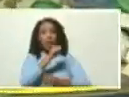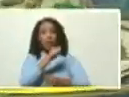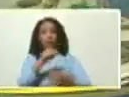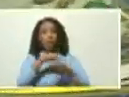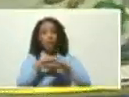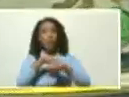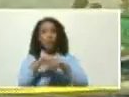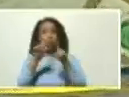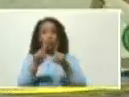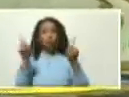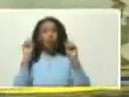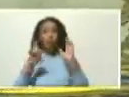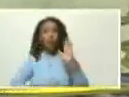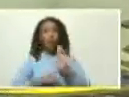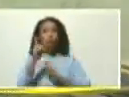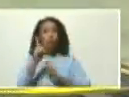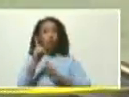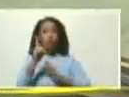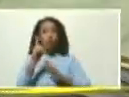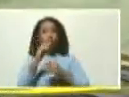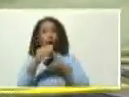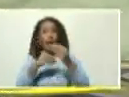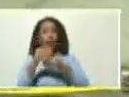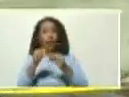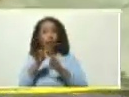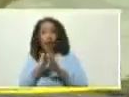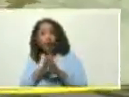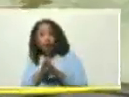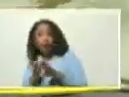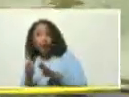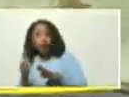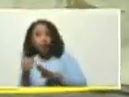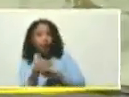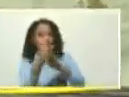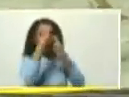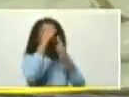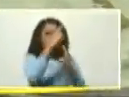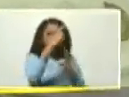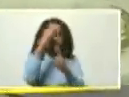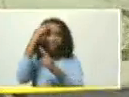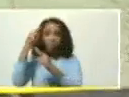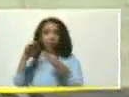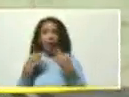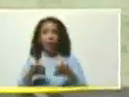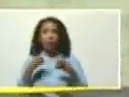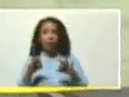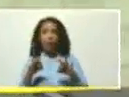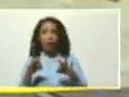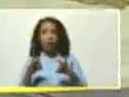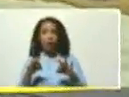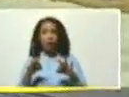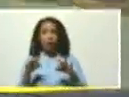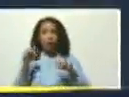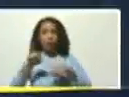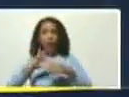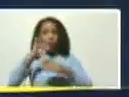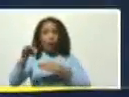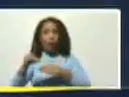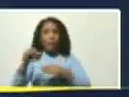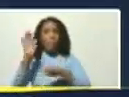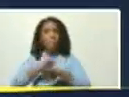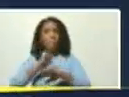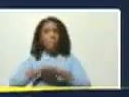en la maqueta, el desarrollo va a ser al borde de la isla, precisamente respetando lo que es la fauna y la flora de esta isla, precisamente